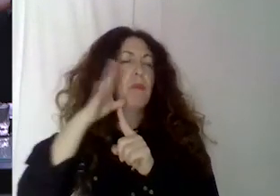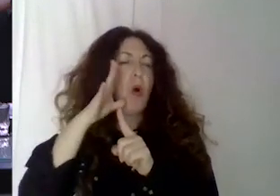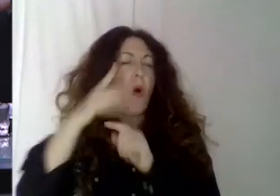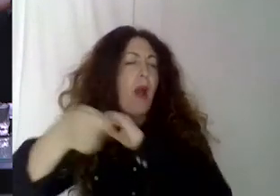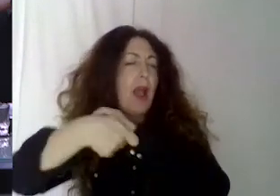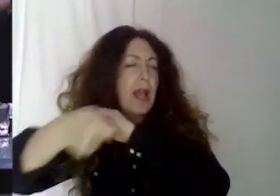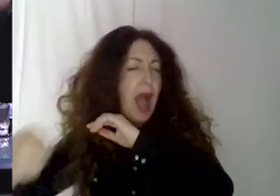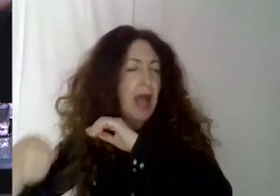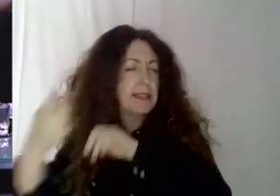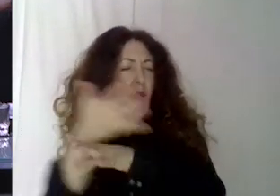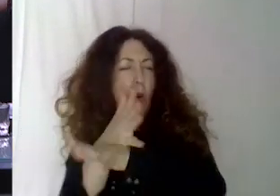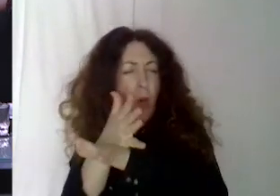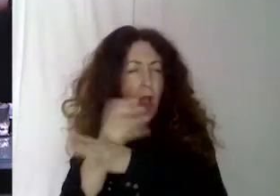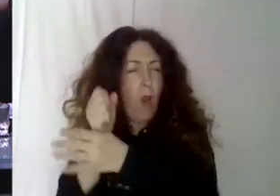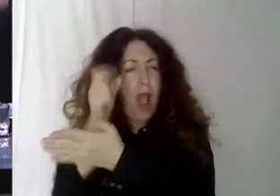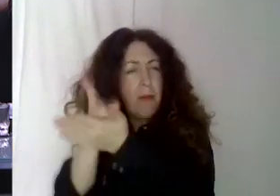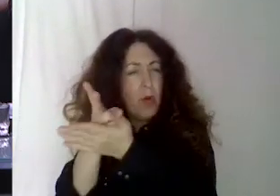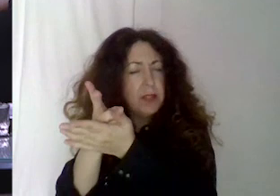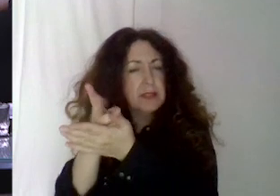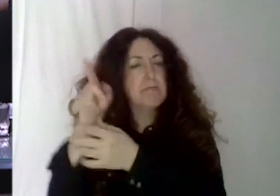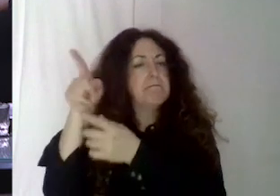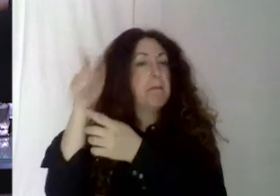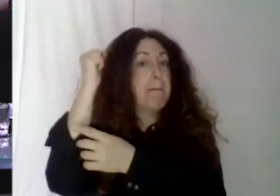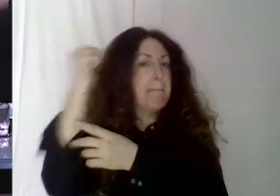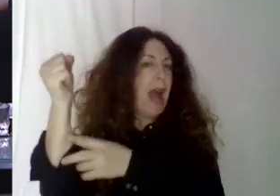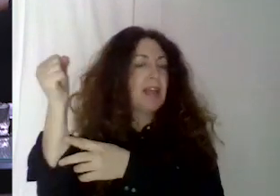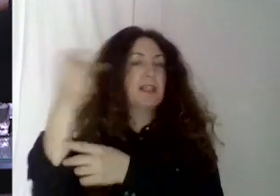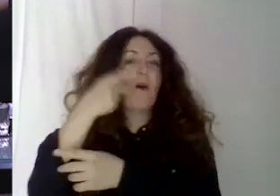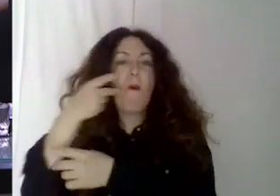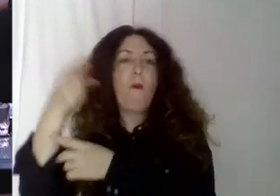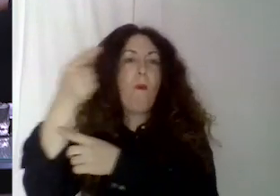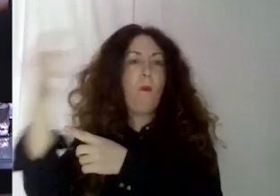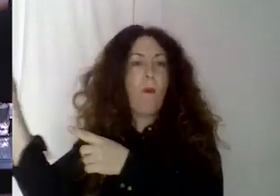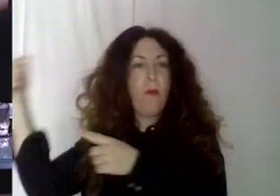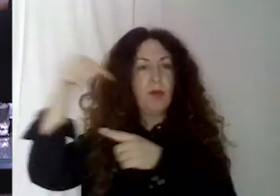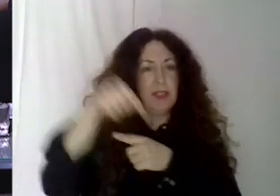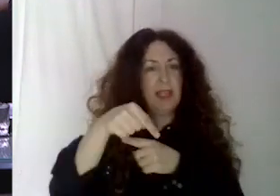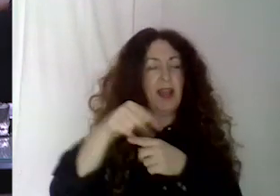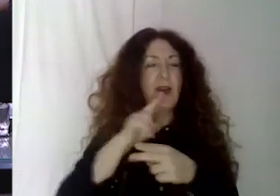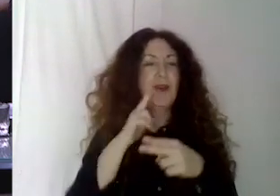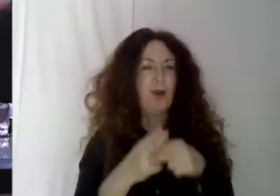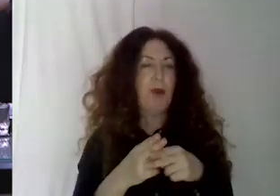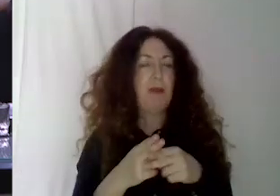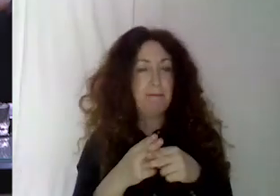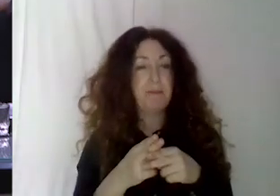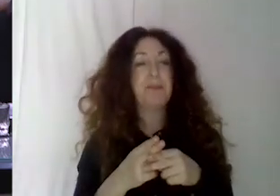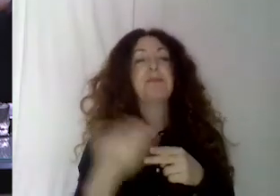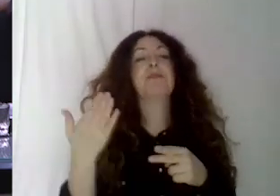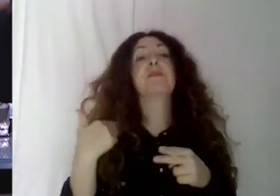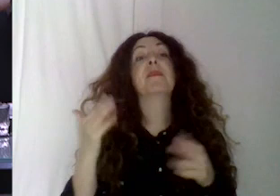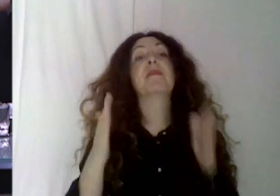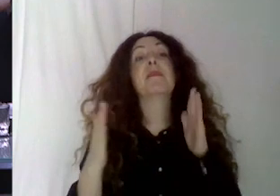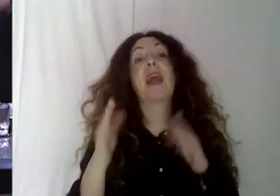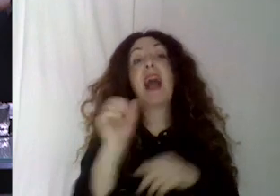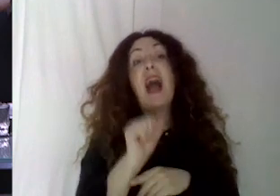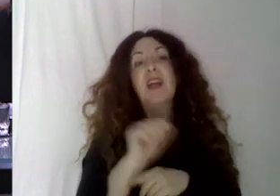un duelo a espada o resolver una controversia con... ¿Se me ha ido? No. Resolver una